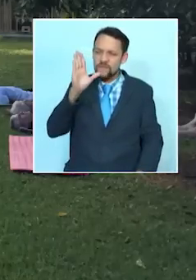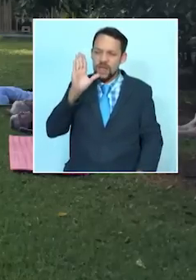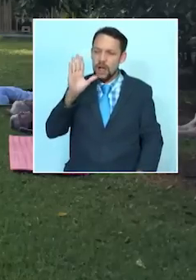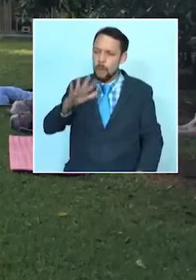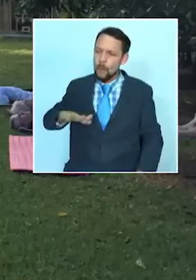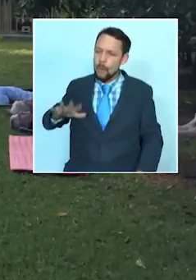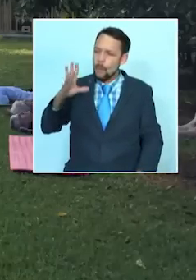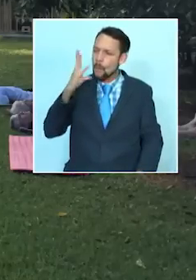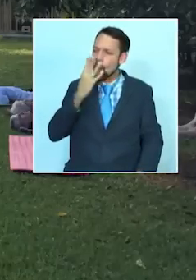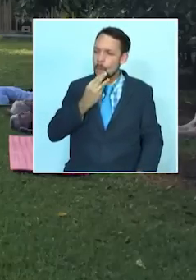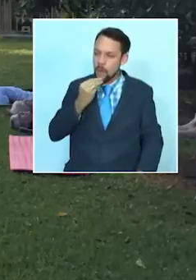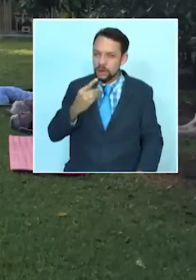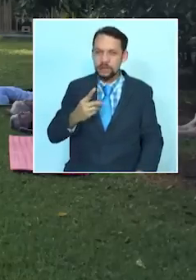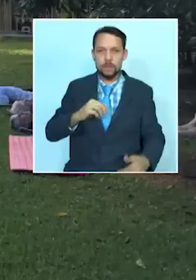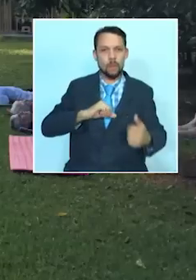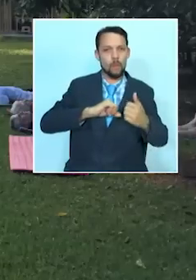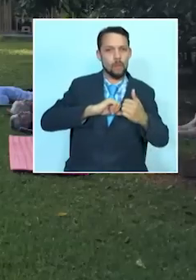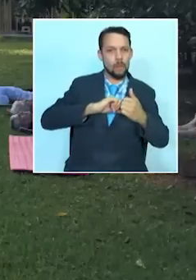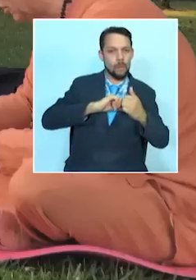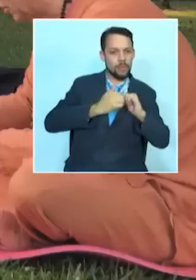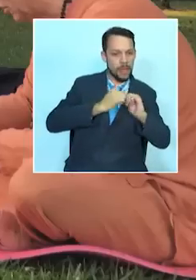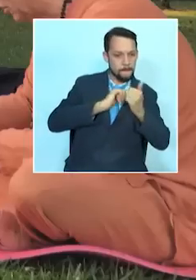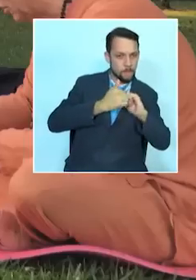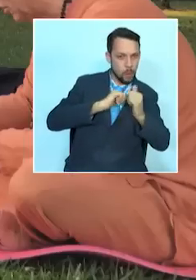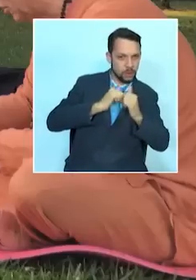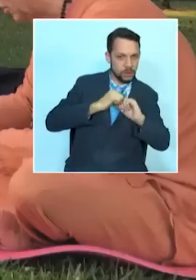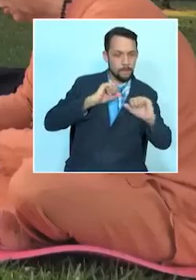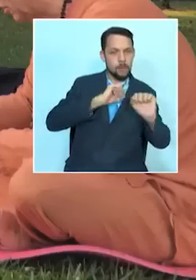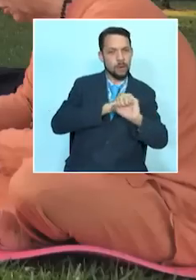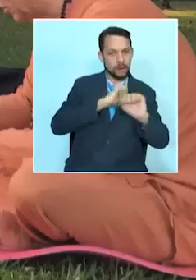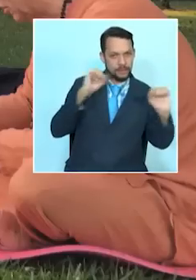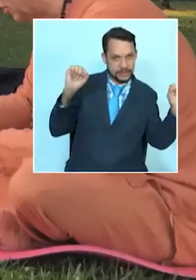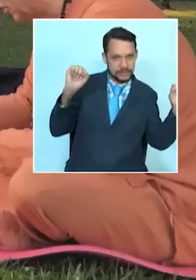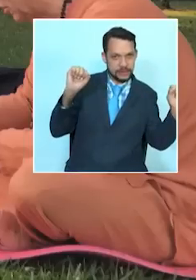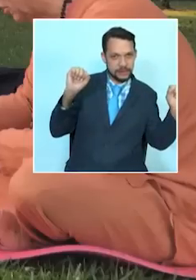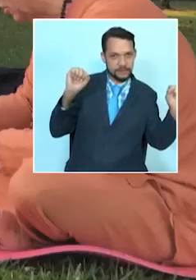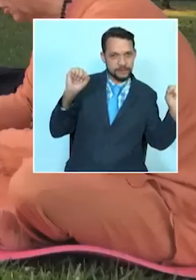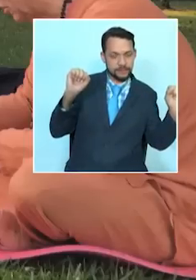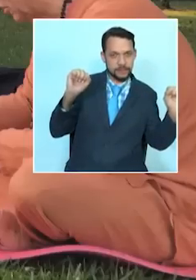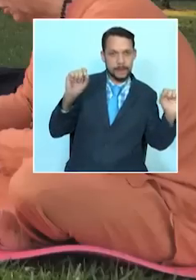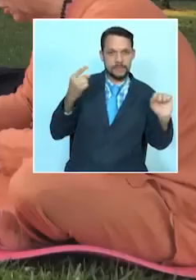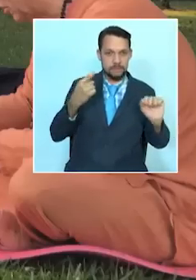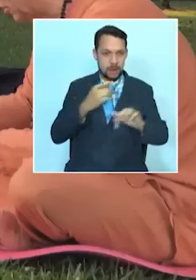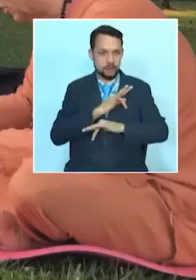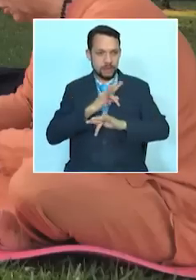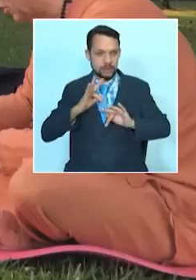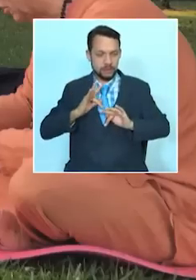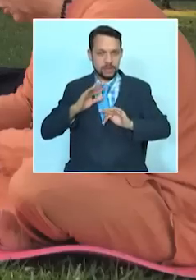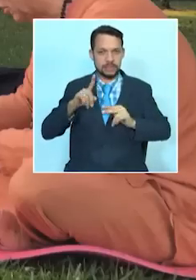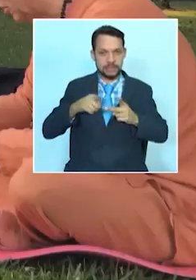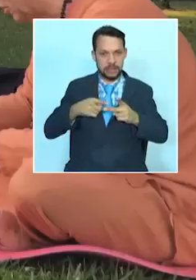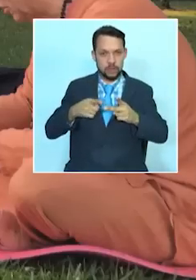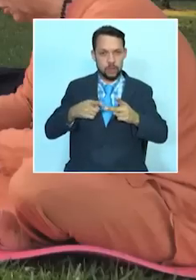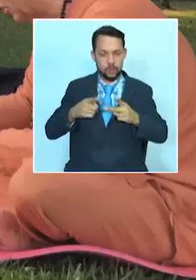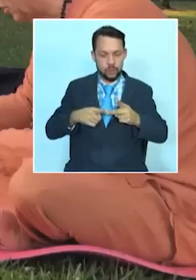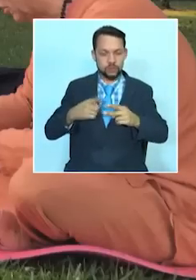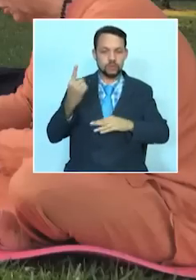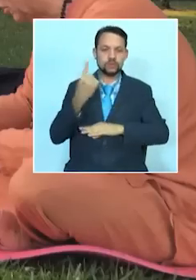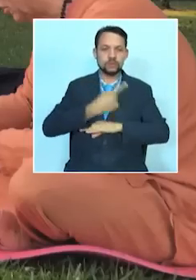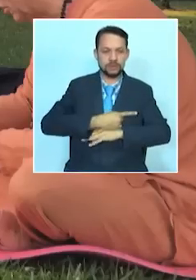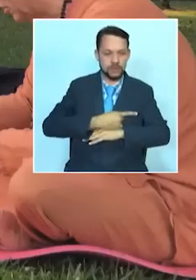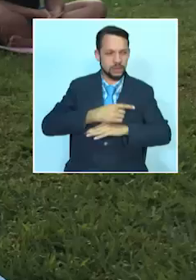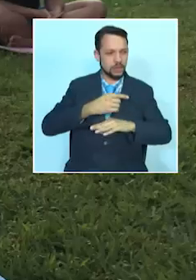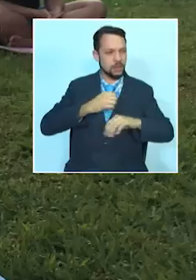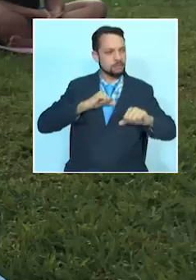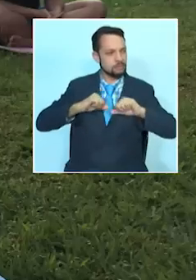hacen ejercicios aquí están haciendo ejercicios de relajación de meditación ejercicios para tu alma